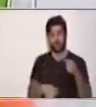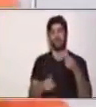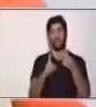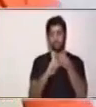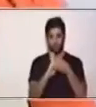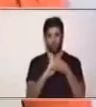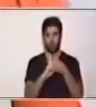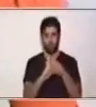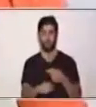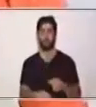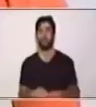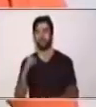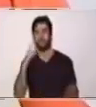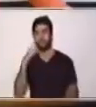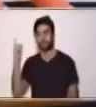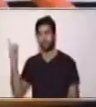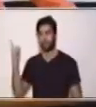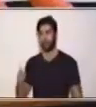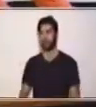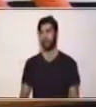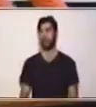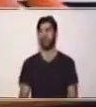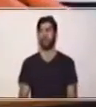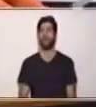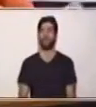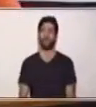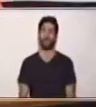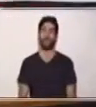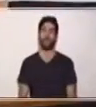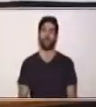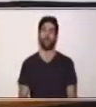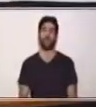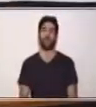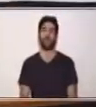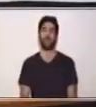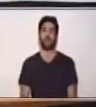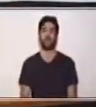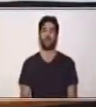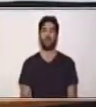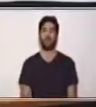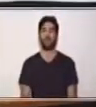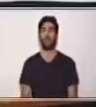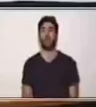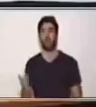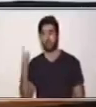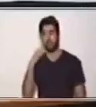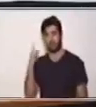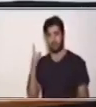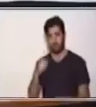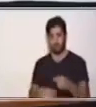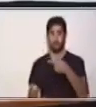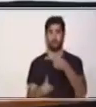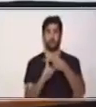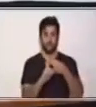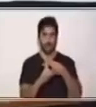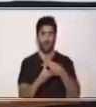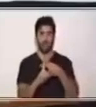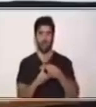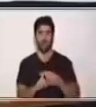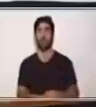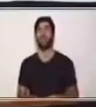suma, ¿verdad? Entonces, voy a colocar, en este caso, más. ¿Cuánto fue lo que me regaló a mí